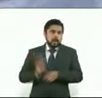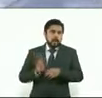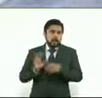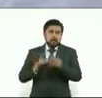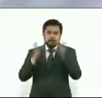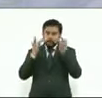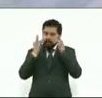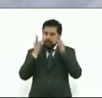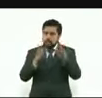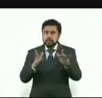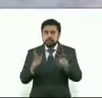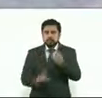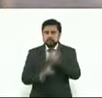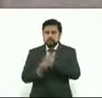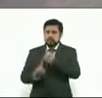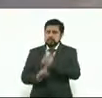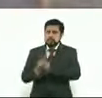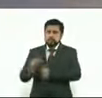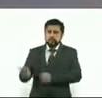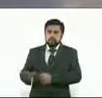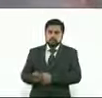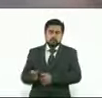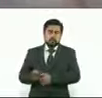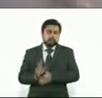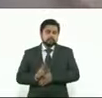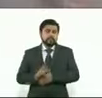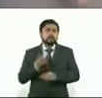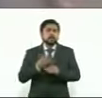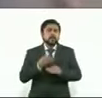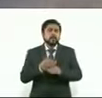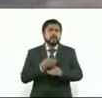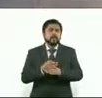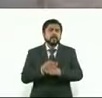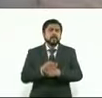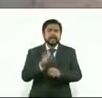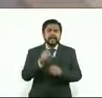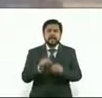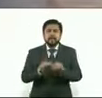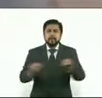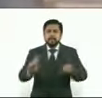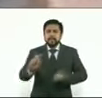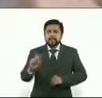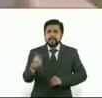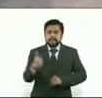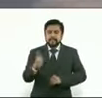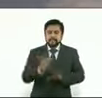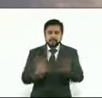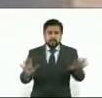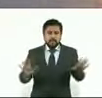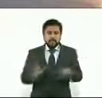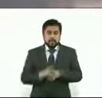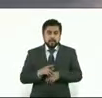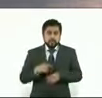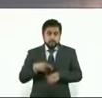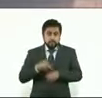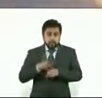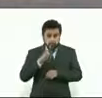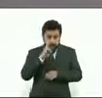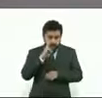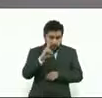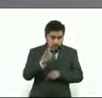y veíamos la marca de los 36 kilómetros. Aquí viene Darío y la verdad es que no se ve nada